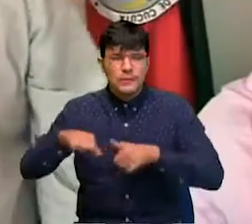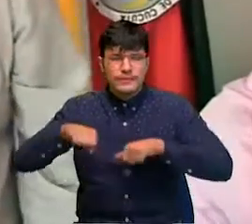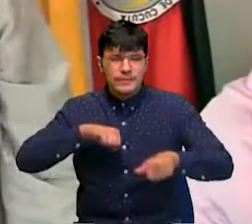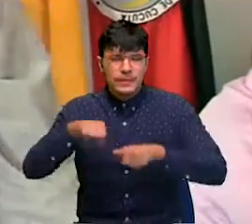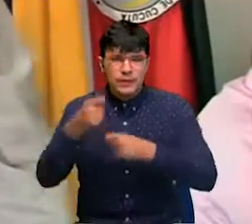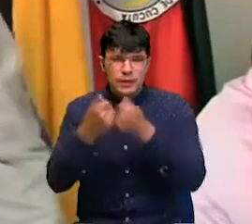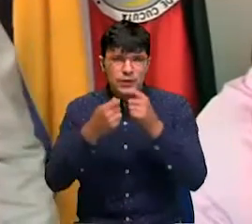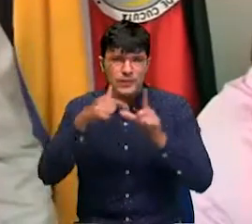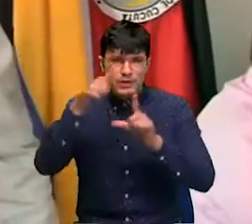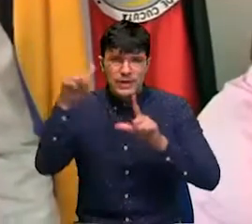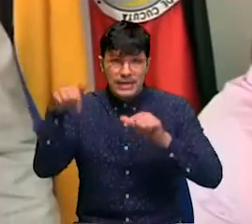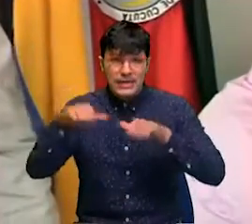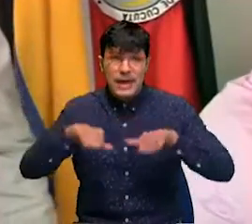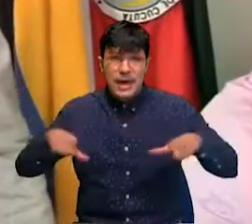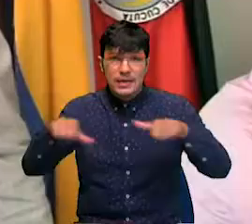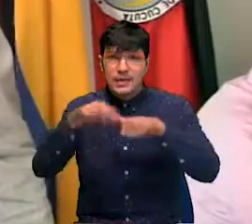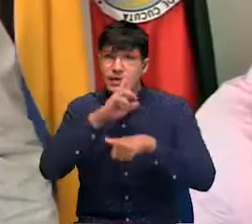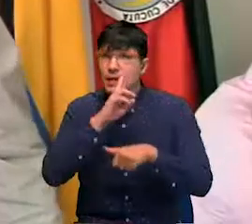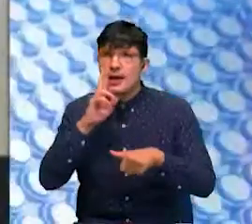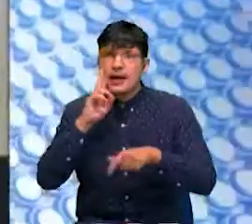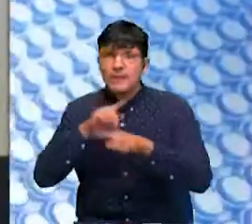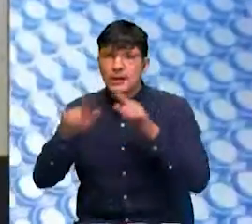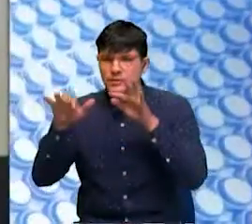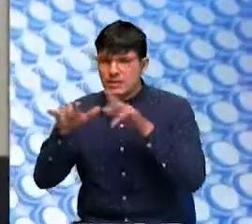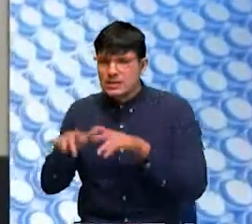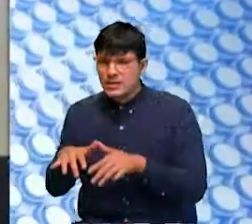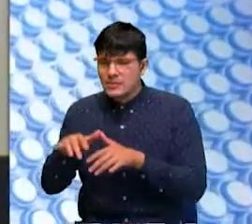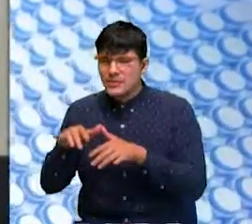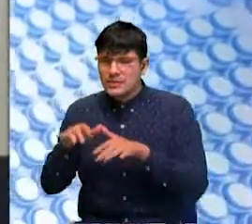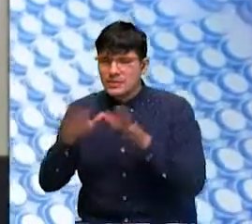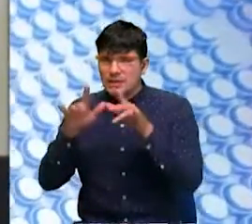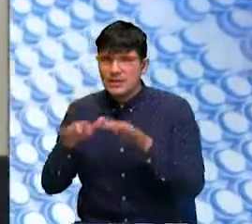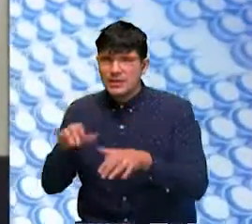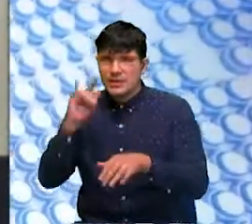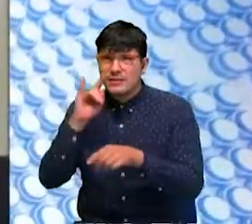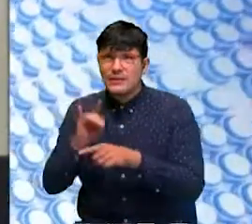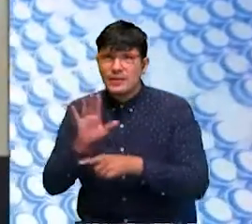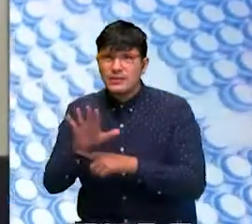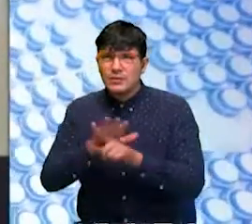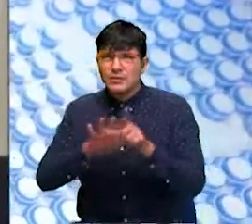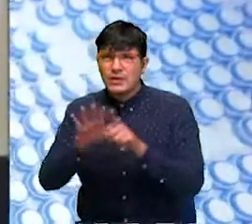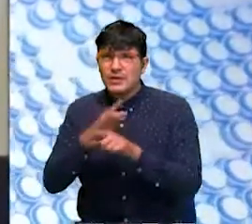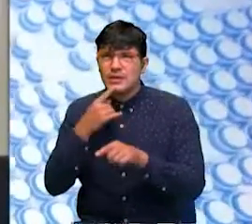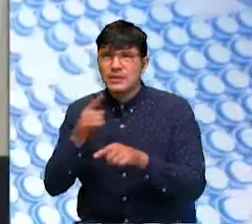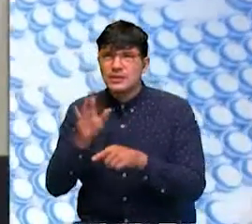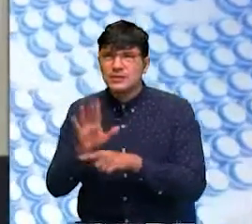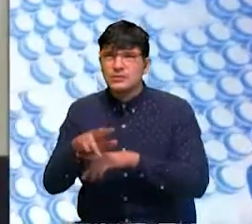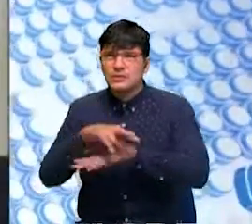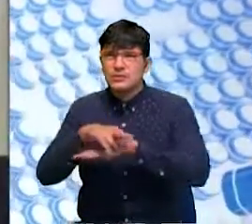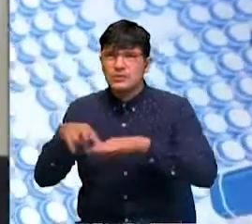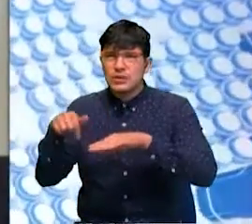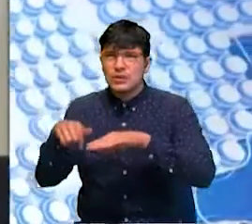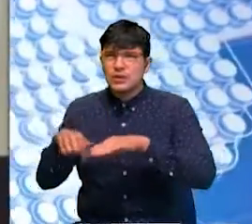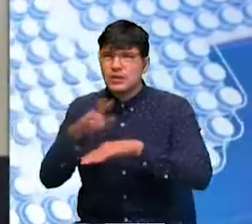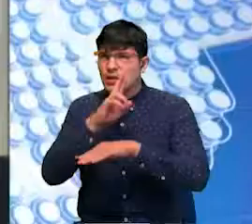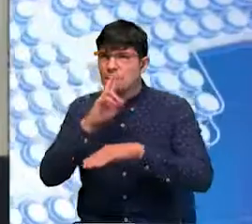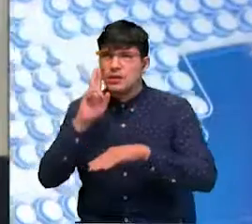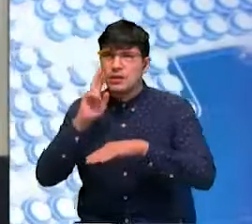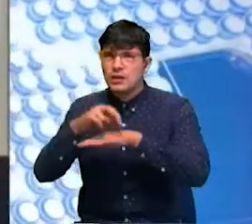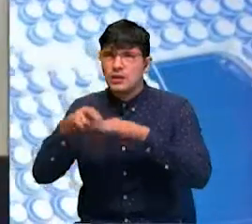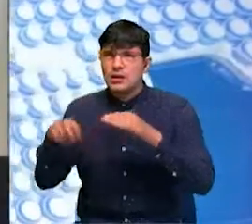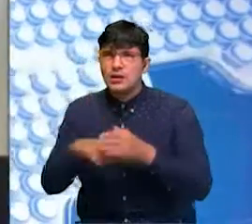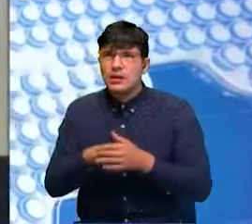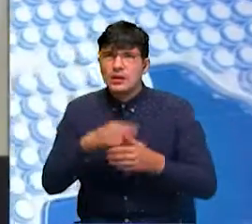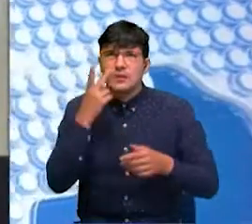parte, el secretario de Seguridad de Cúcuta desestimó la veracidad de este video de un supuesto hurto. Mostrar videos como si fueran